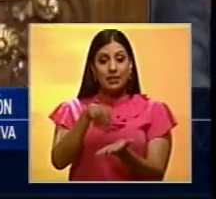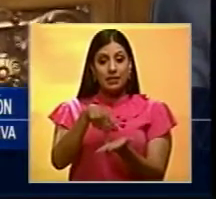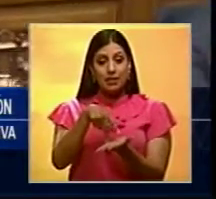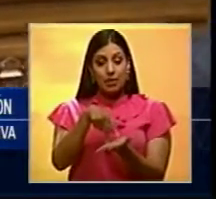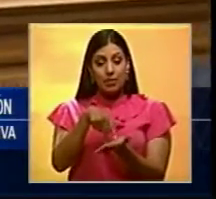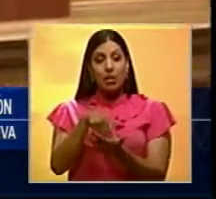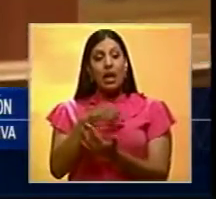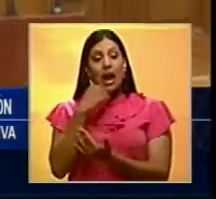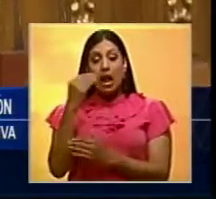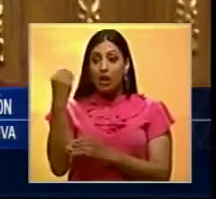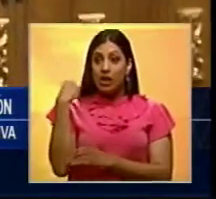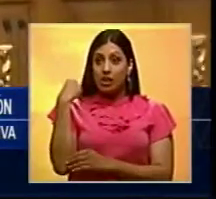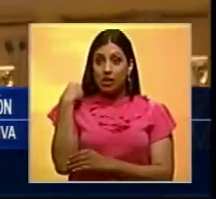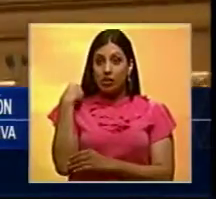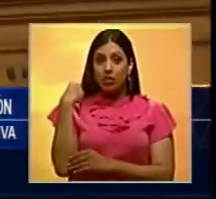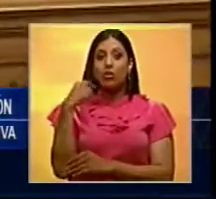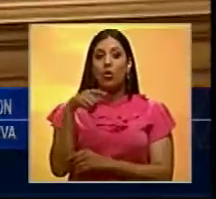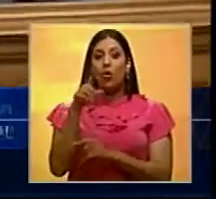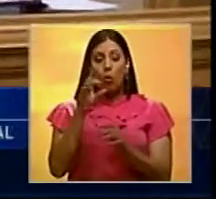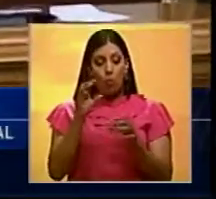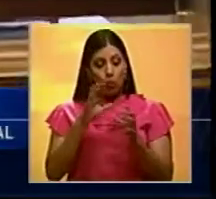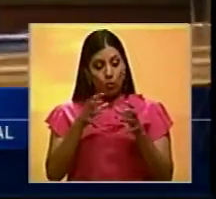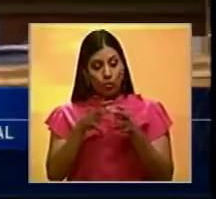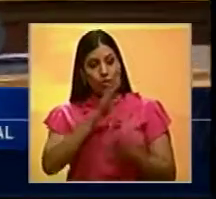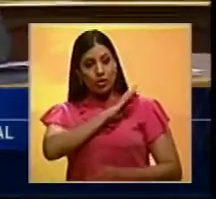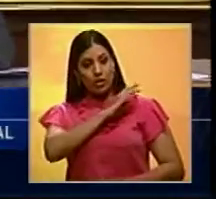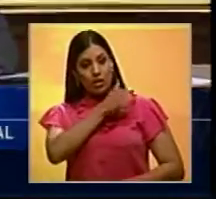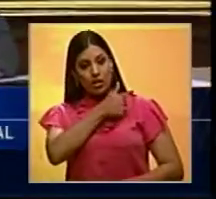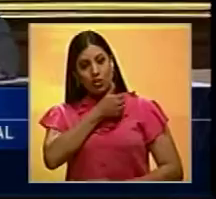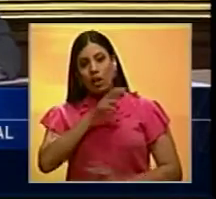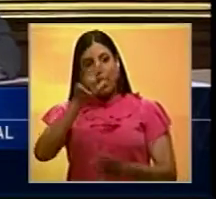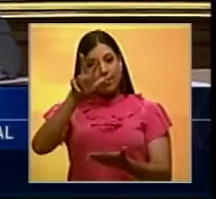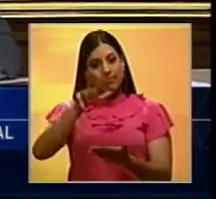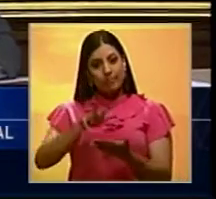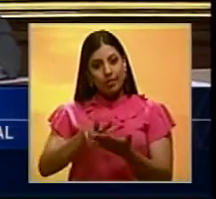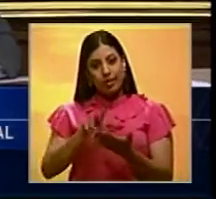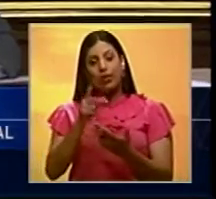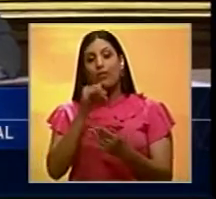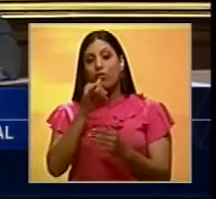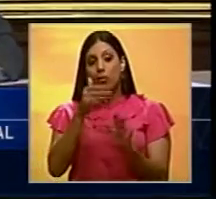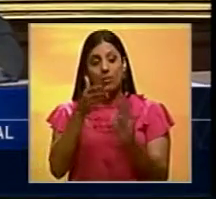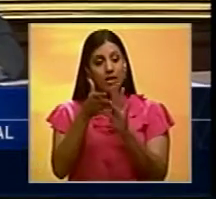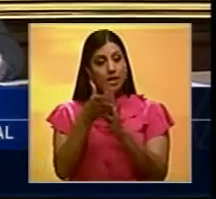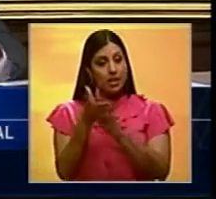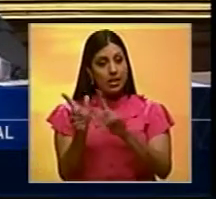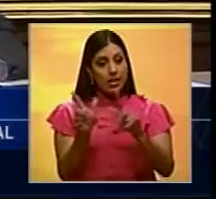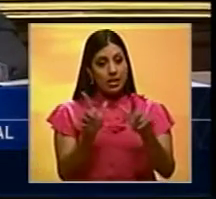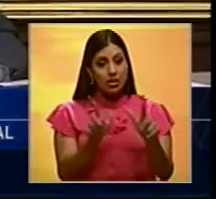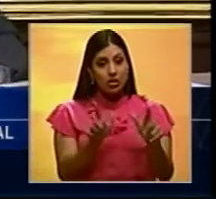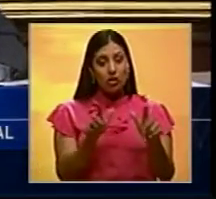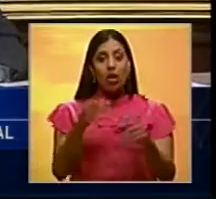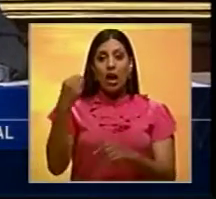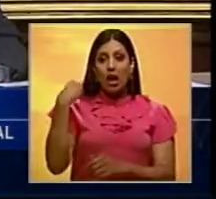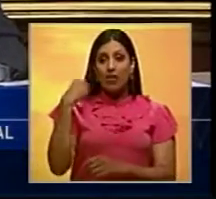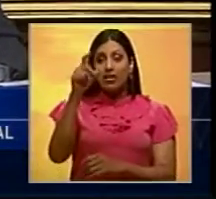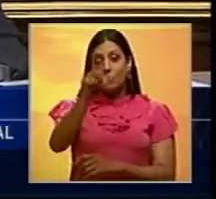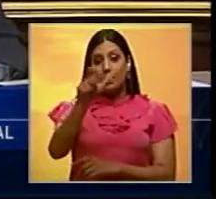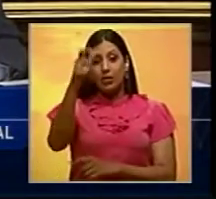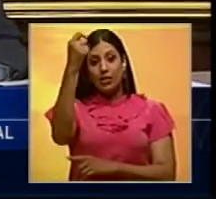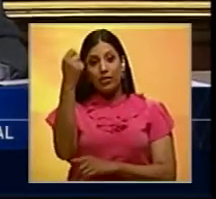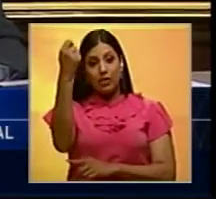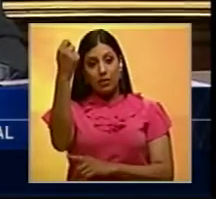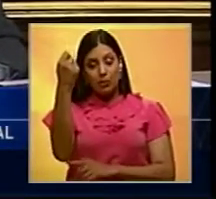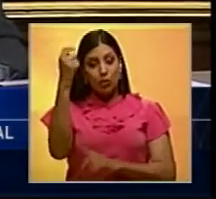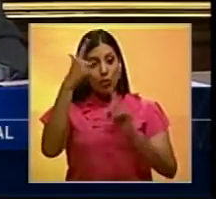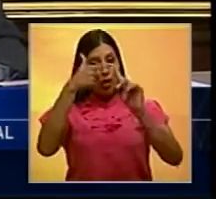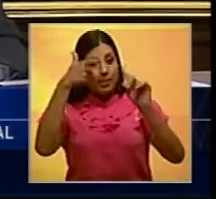y de una solicitud, la Junta Directiva expresa que se da por notificada de la manifestación de los ciudadanos diputados